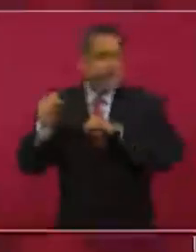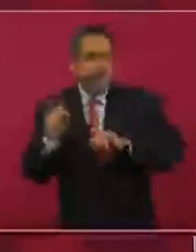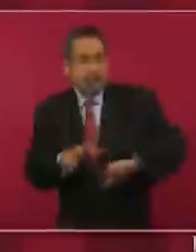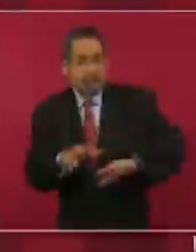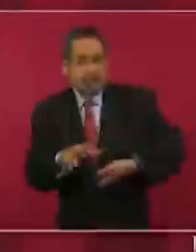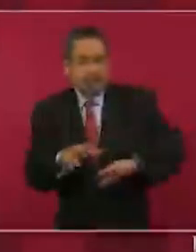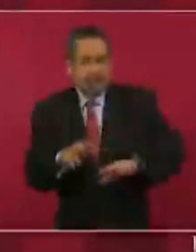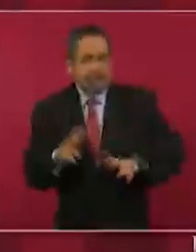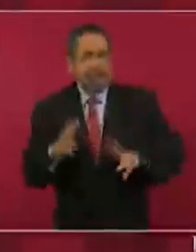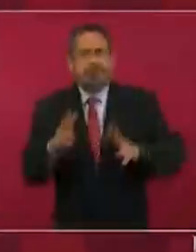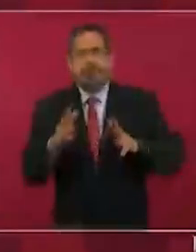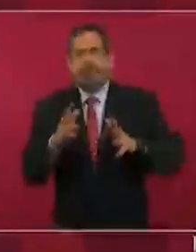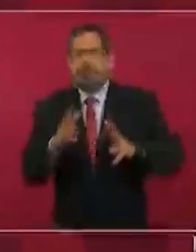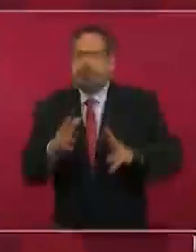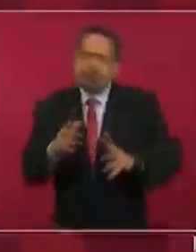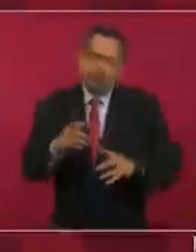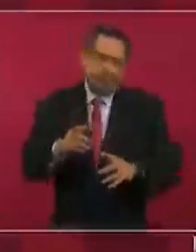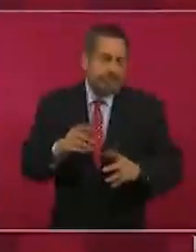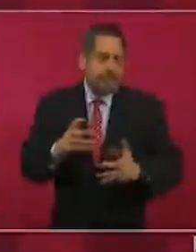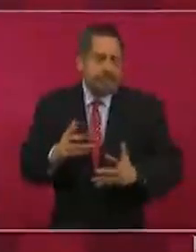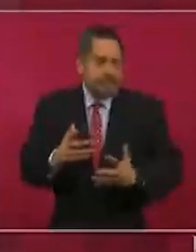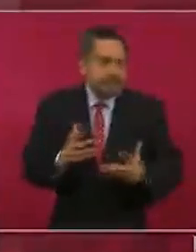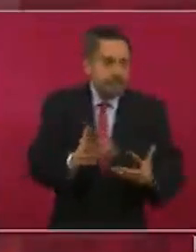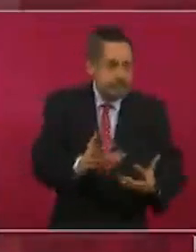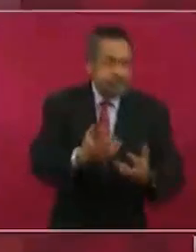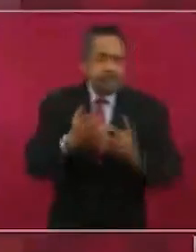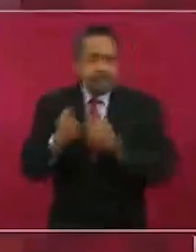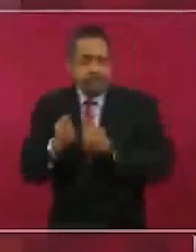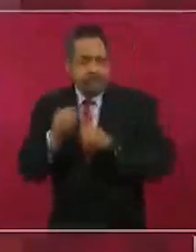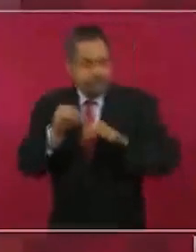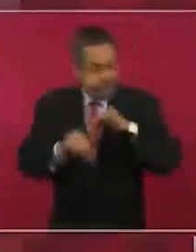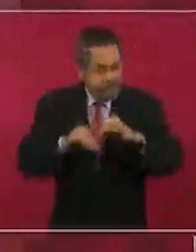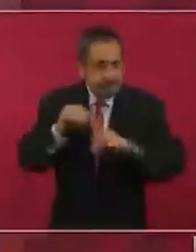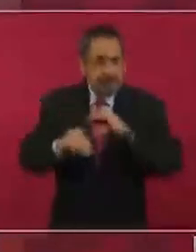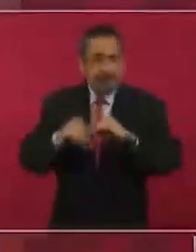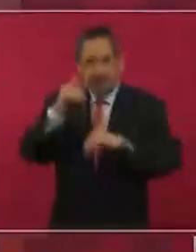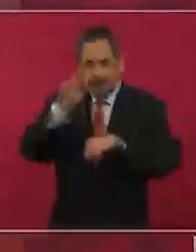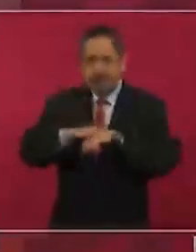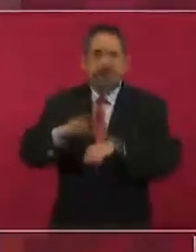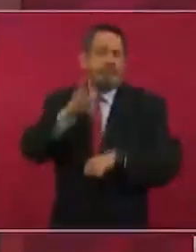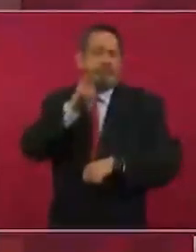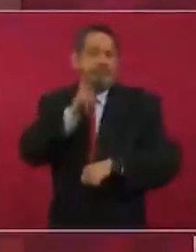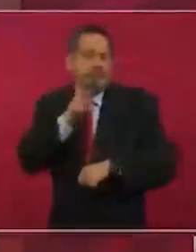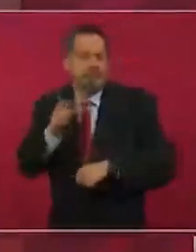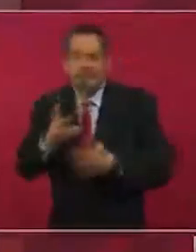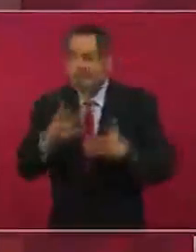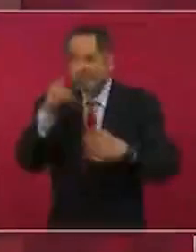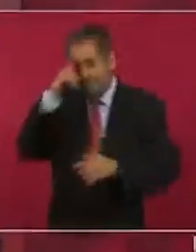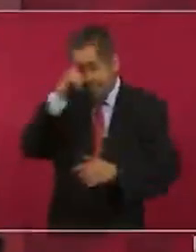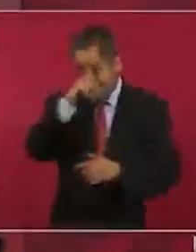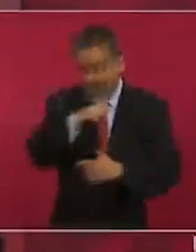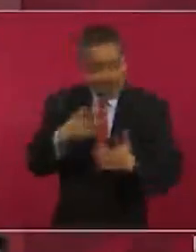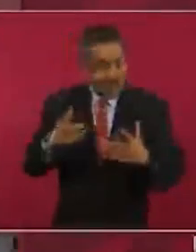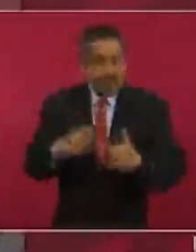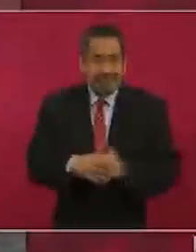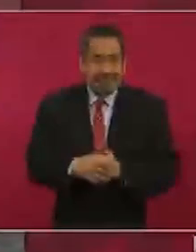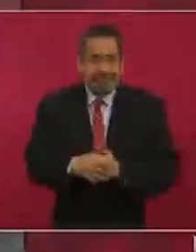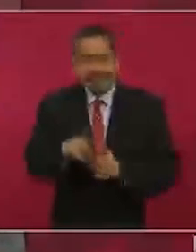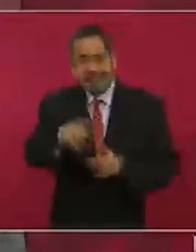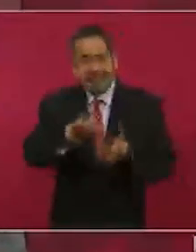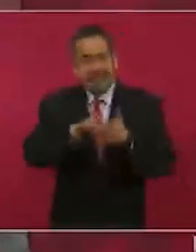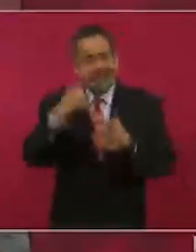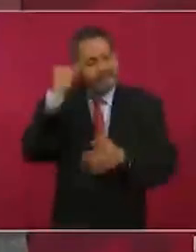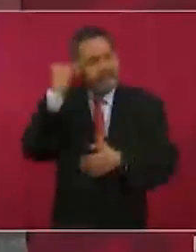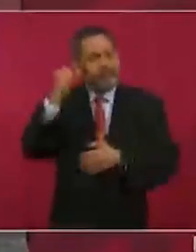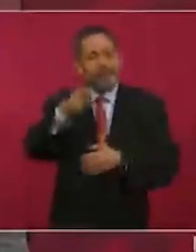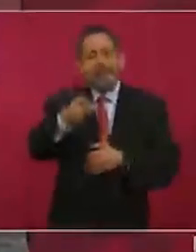la actividad petrolera, porque imagínense